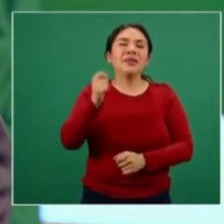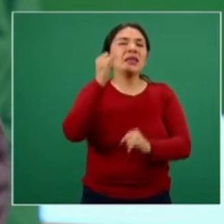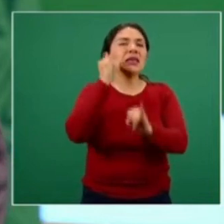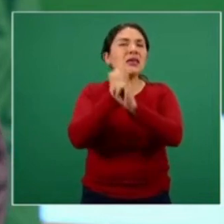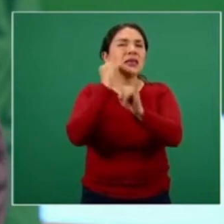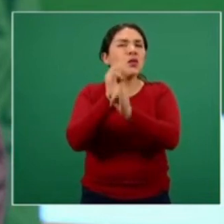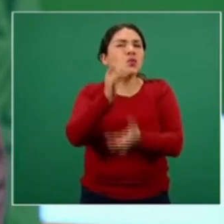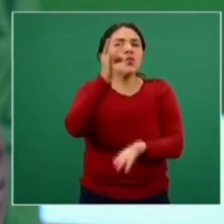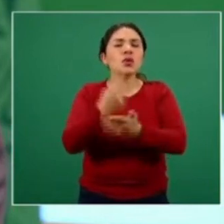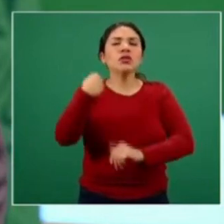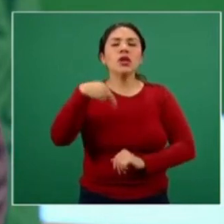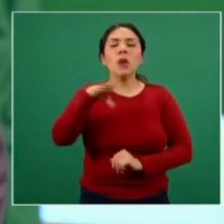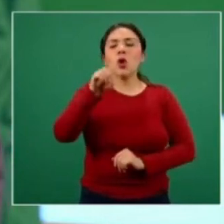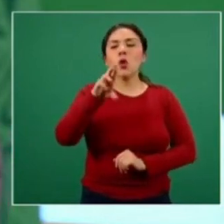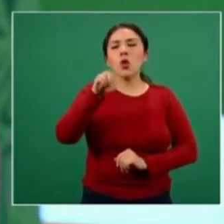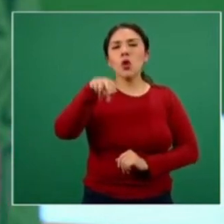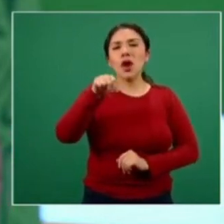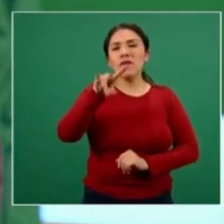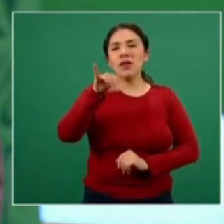único